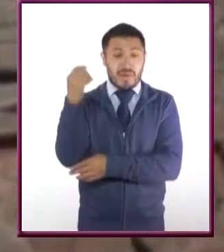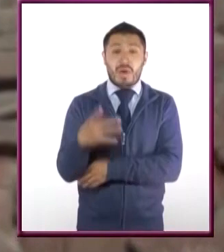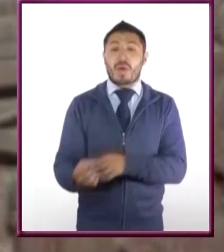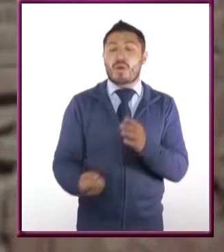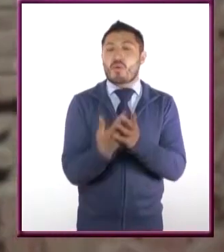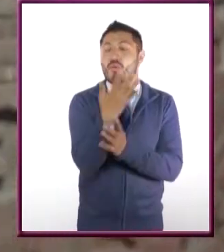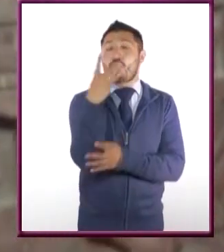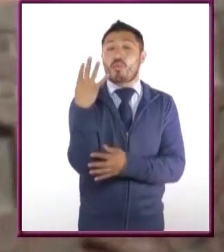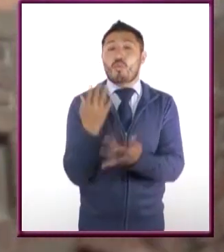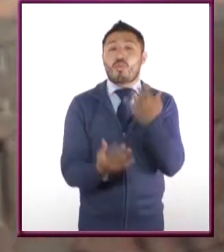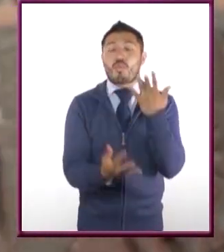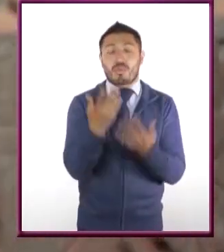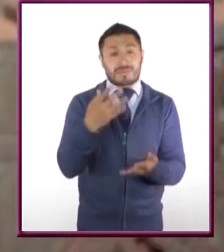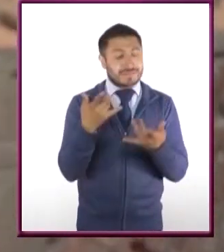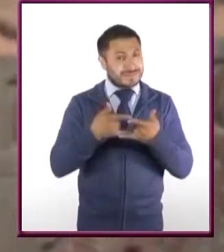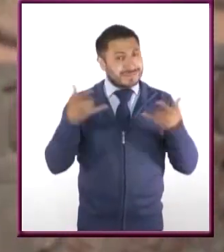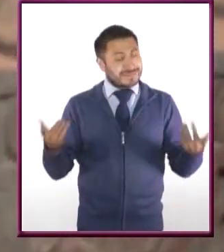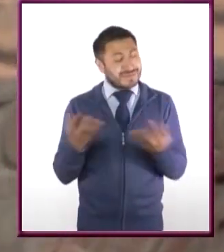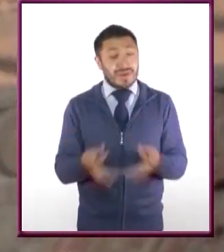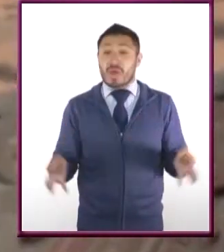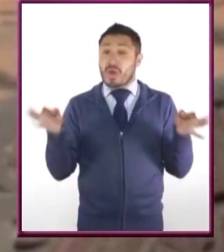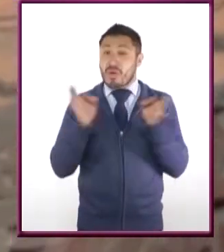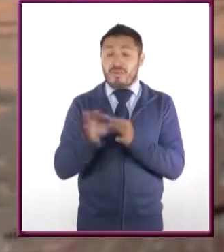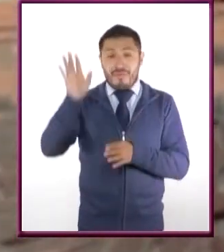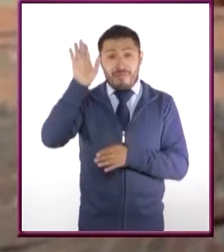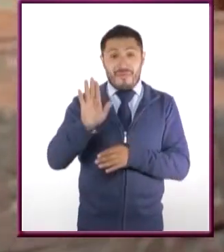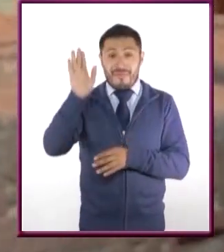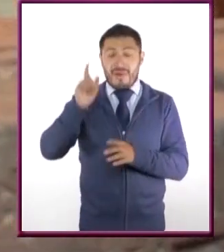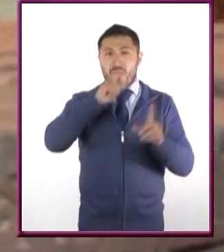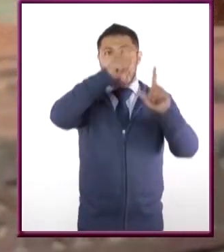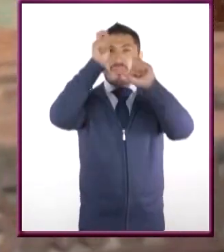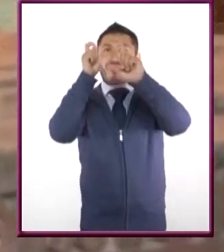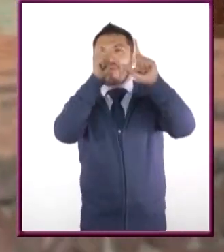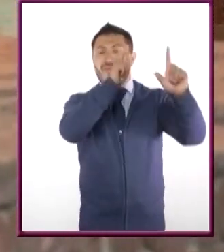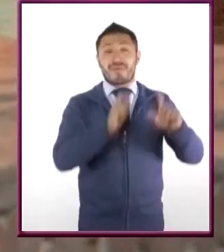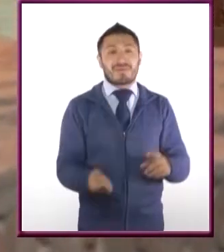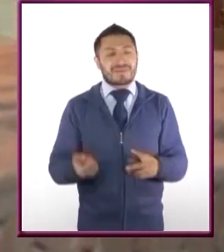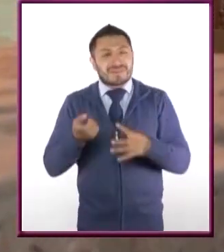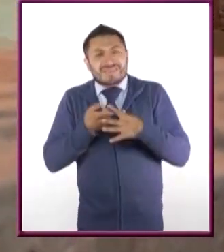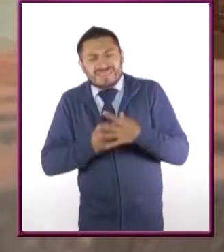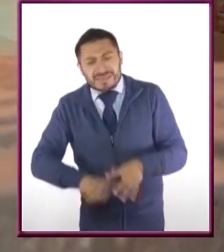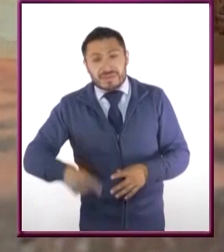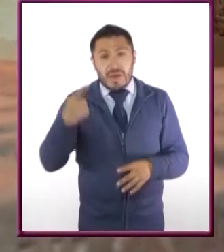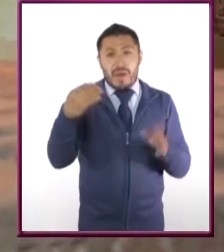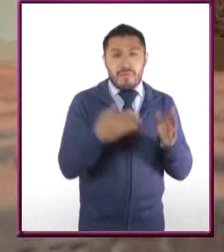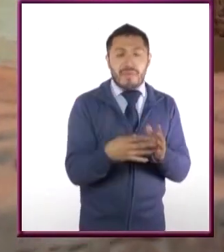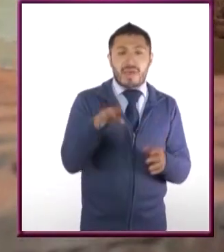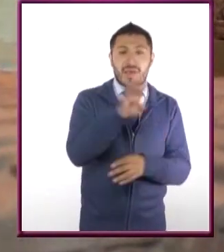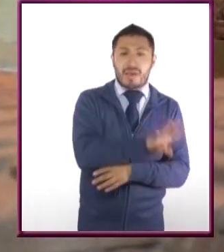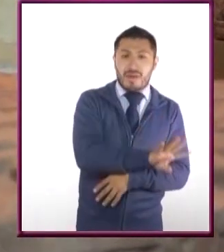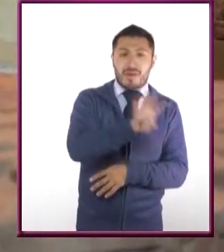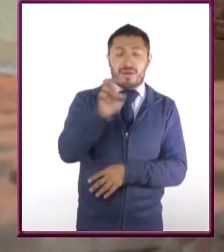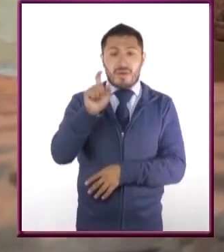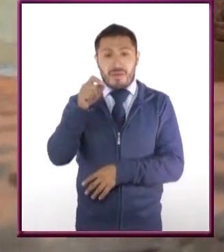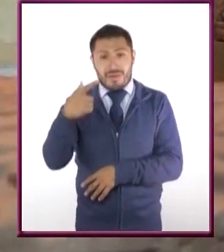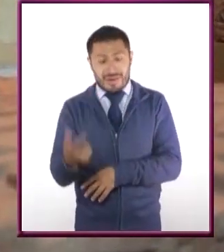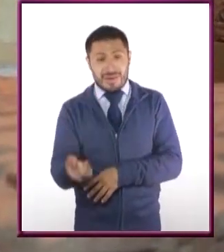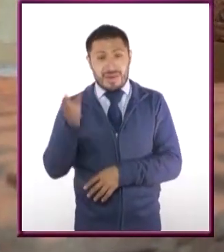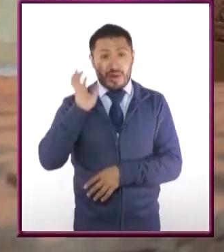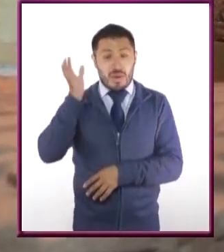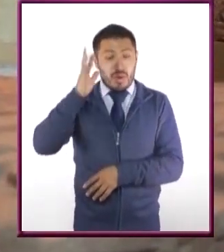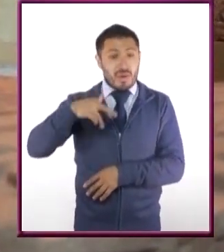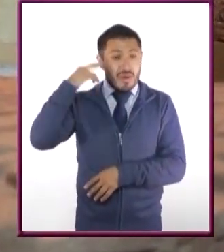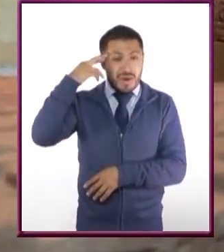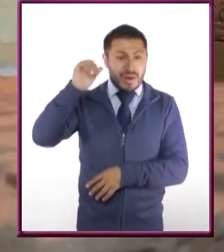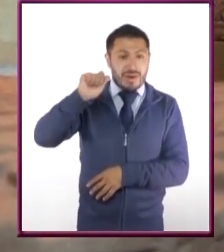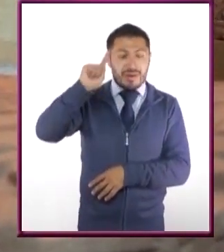paso un dato histórico. Parece ser que la escultura comenzó a ser labrada en 1427, durante el reinado de